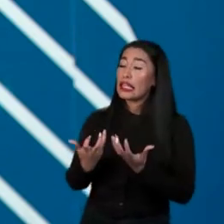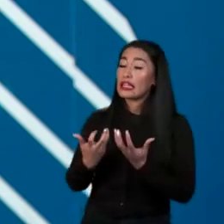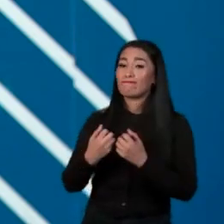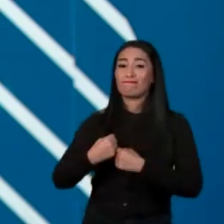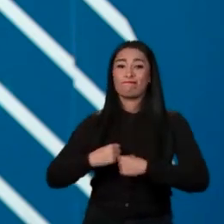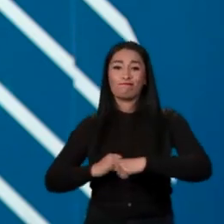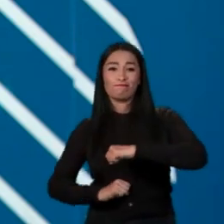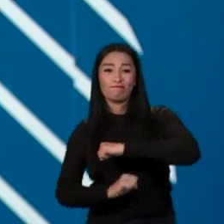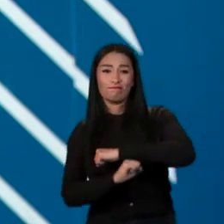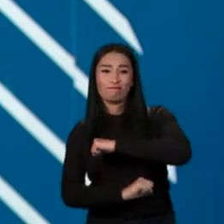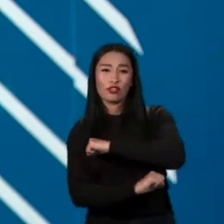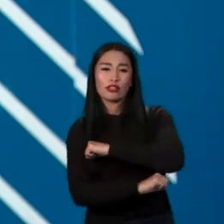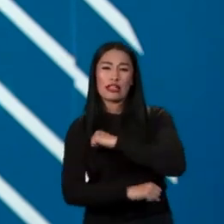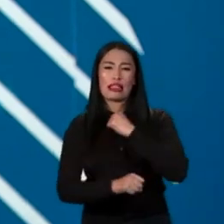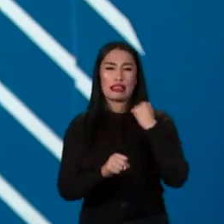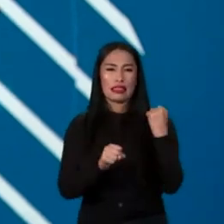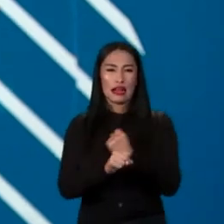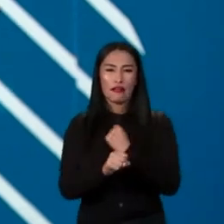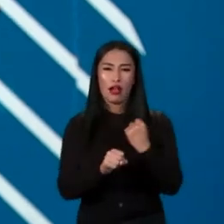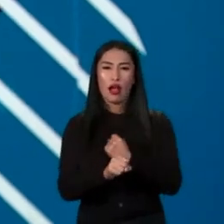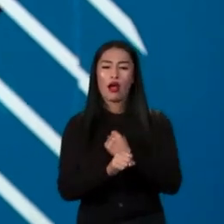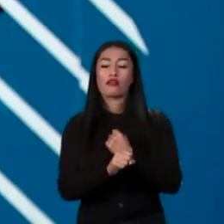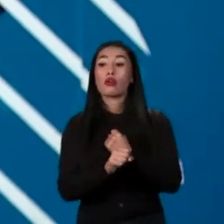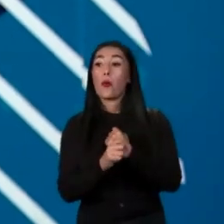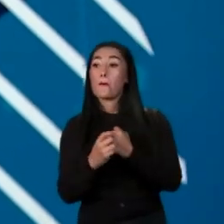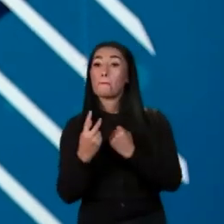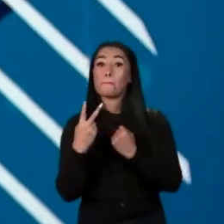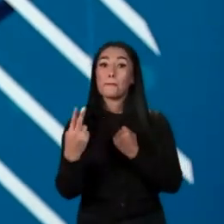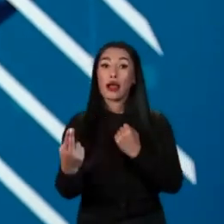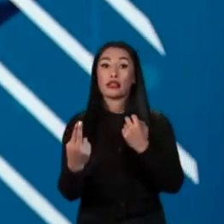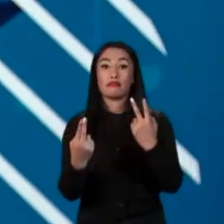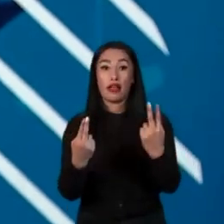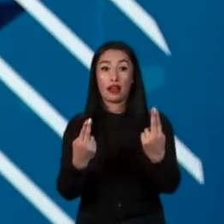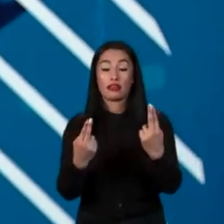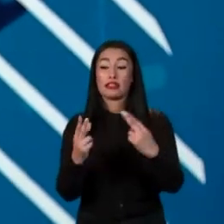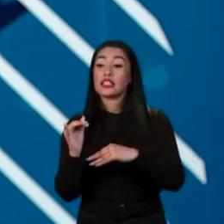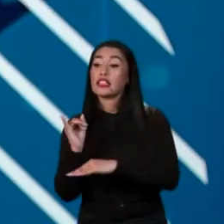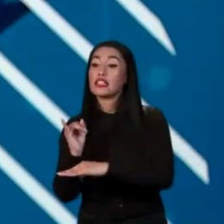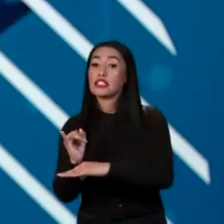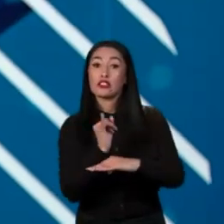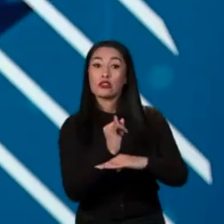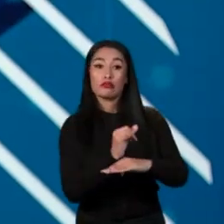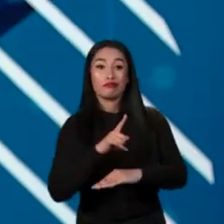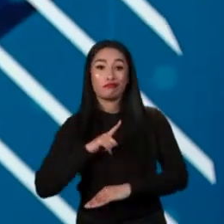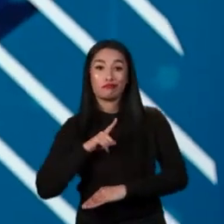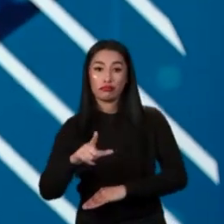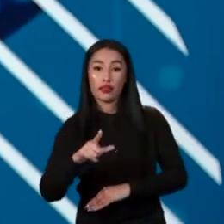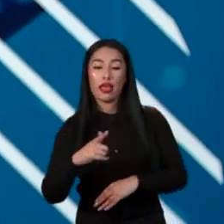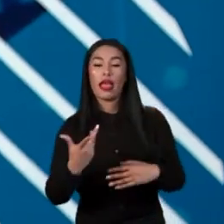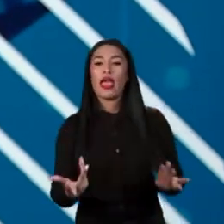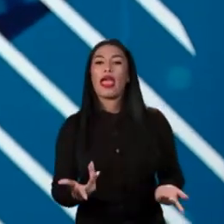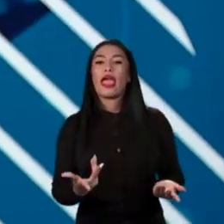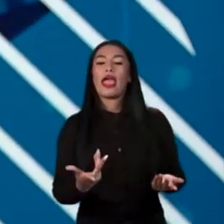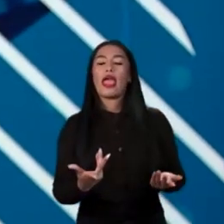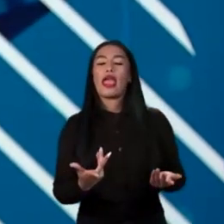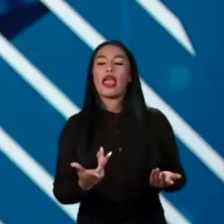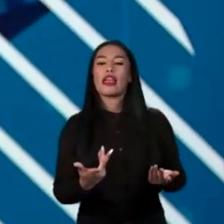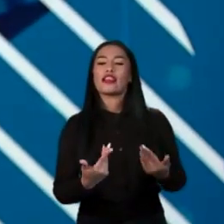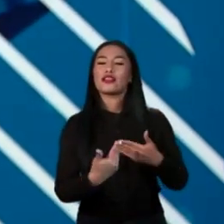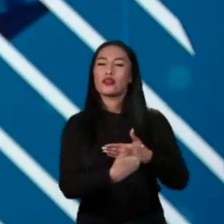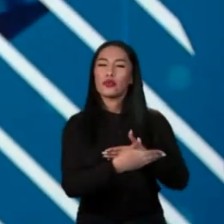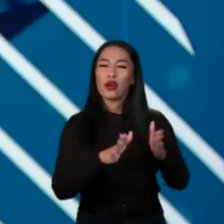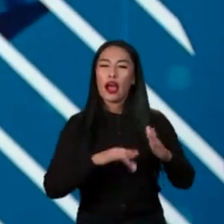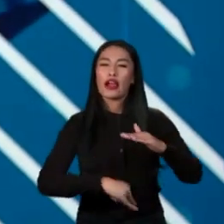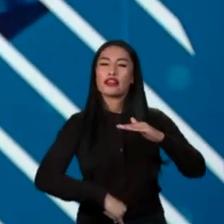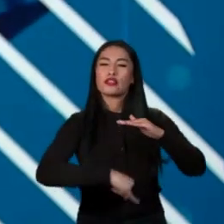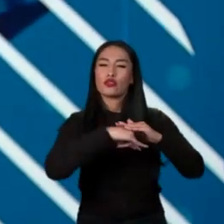de manos de pares y de otras instituciones líderes. Todo ese banco de buenas prácticas, el